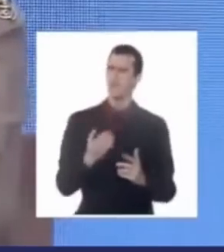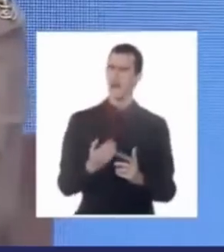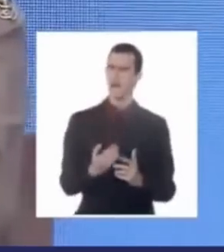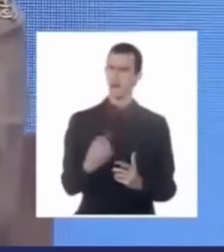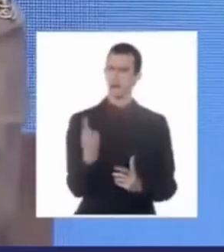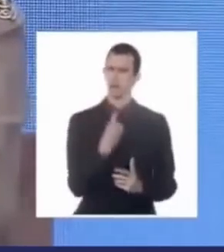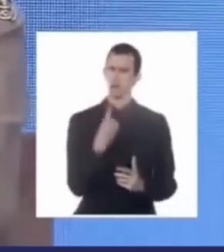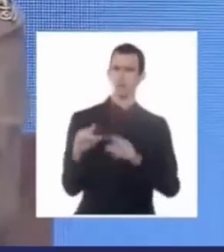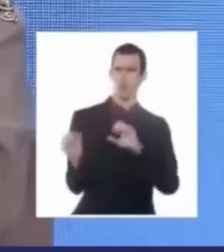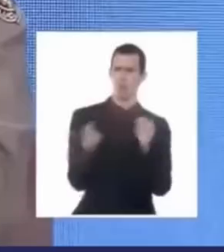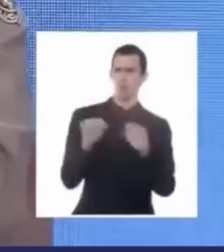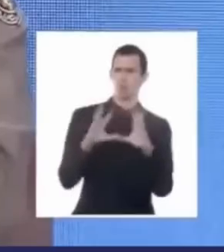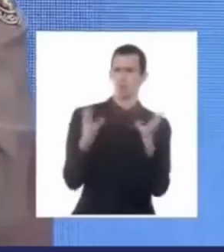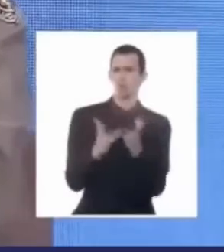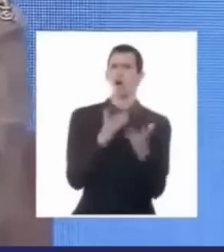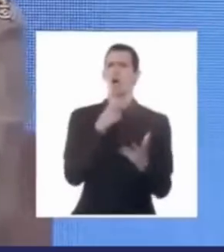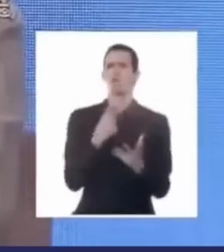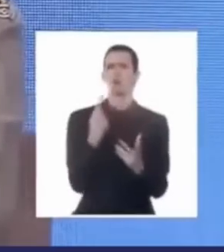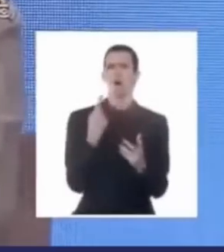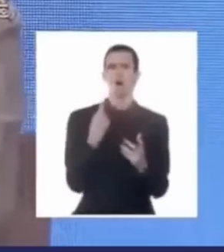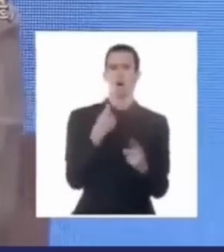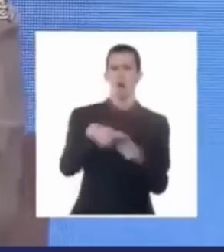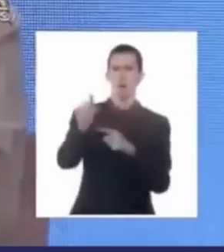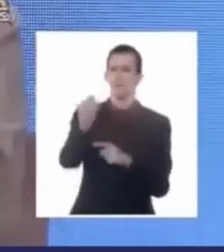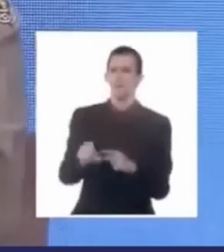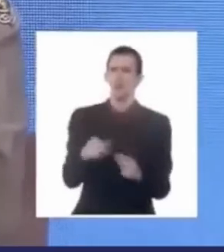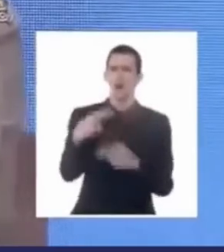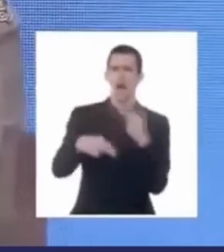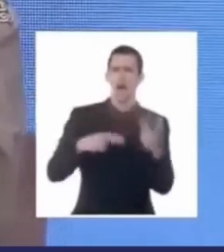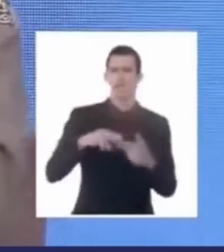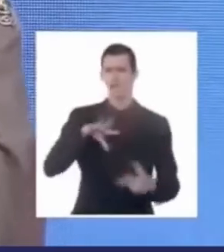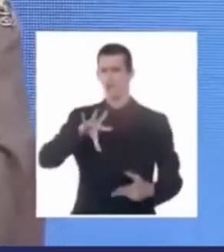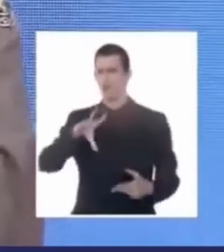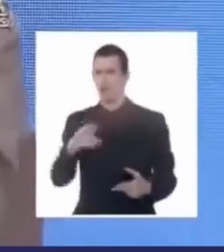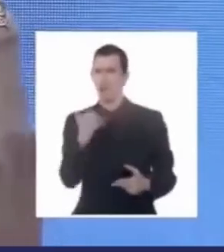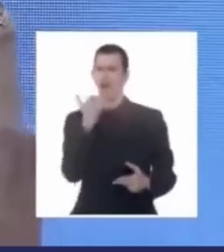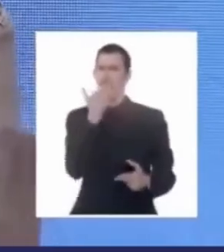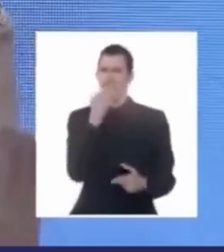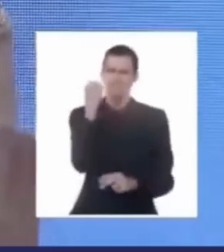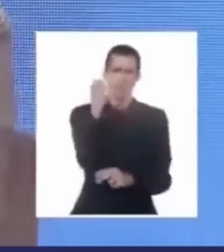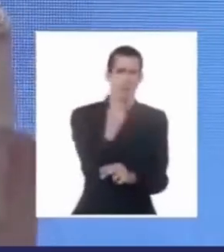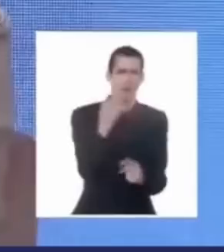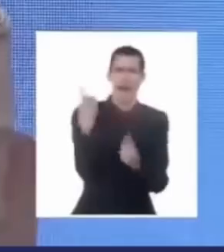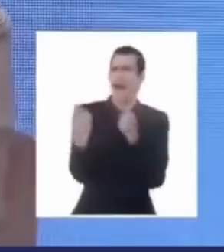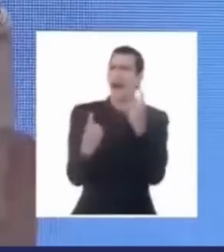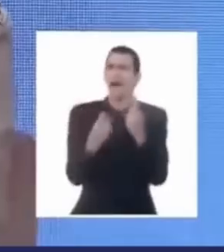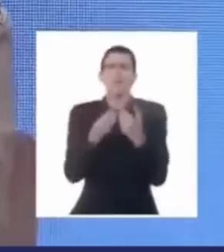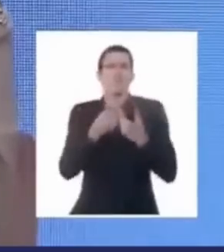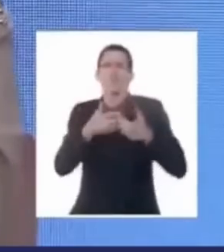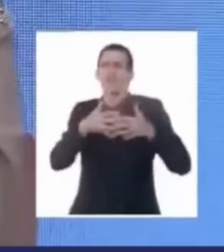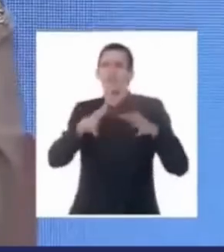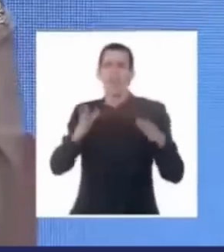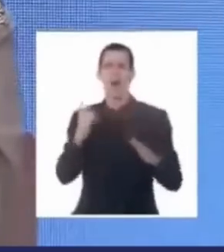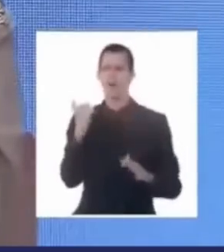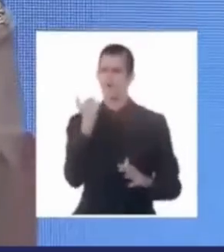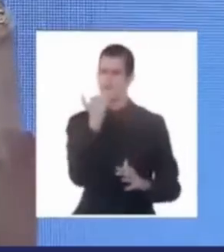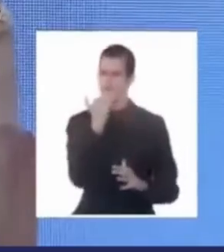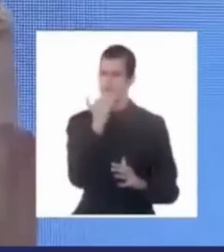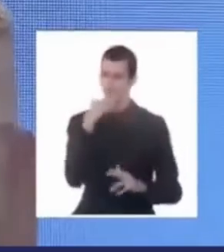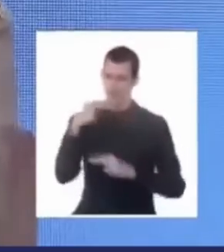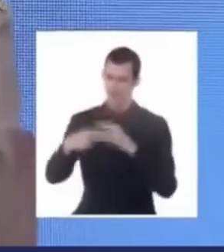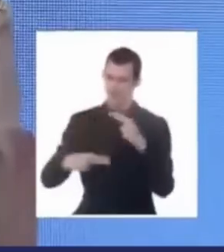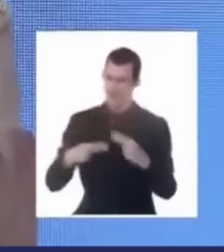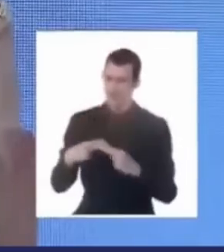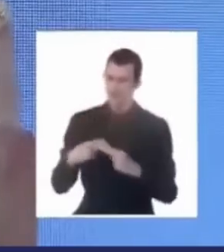a la actividad enemiga delictiva y los fenómenos nocivos que puedan poner en riesgo la tranquilidad y la Seguridad Ciudadana